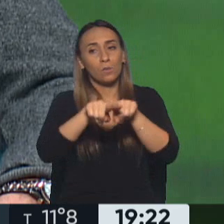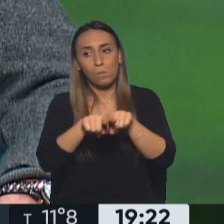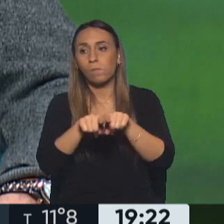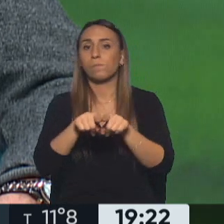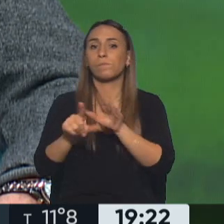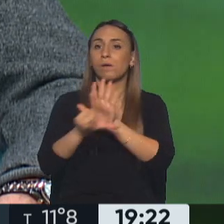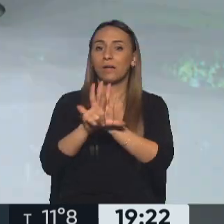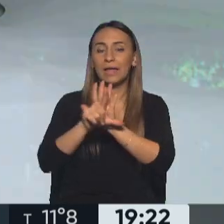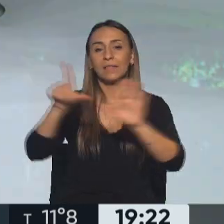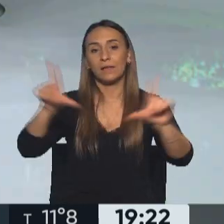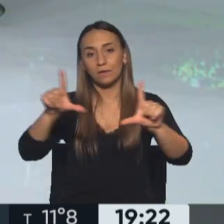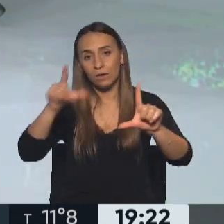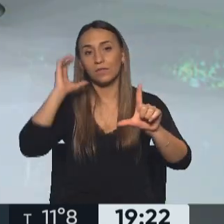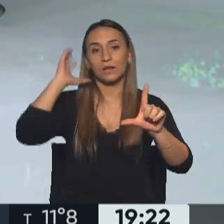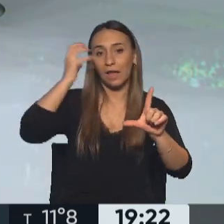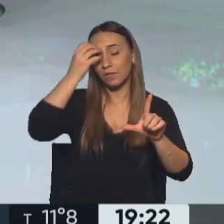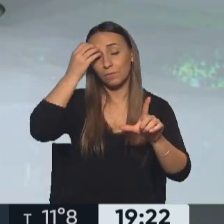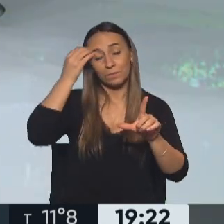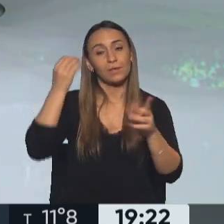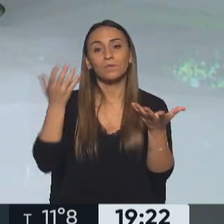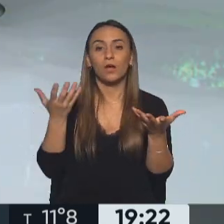más nosotros